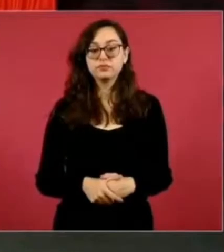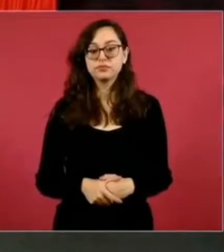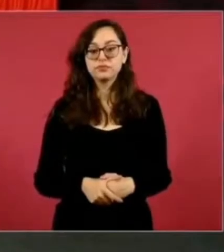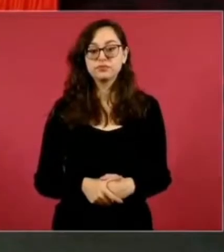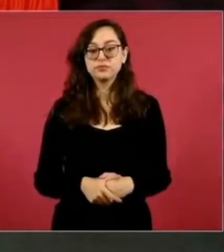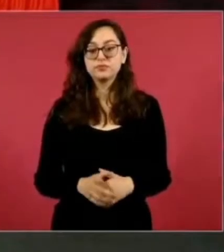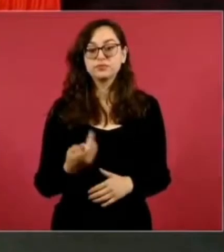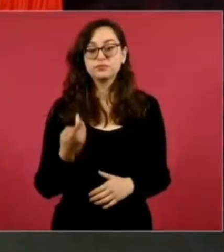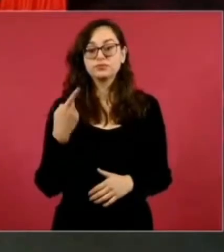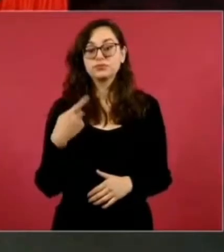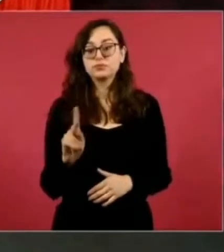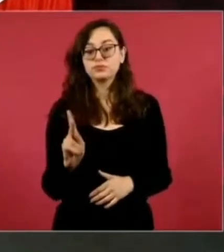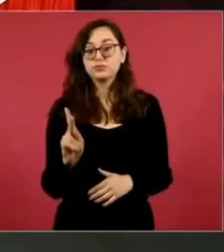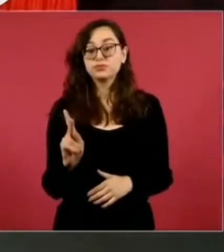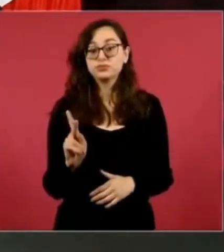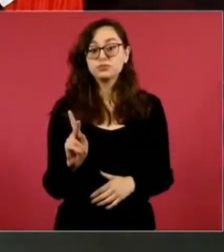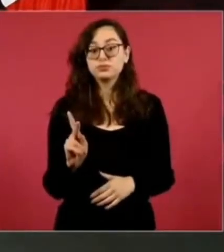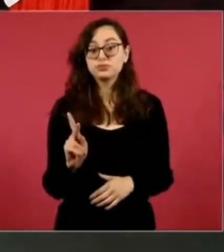pero no es posible